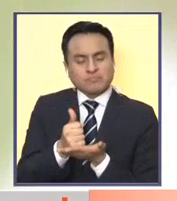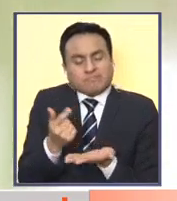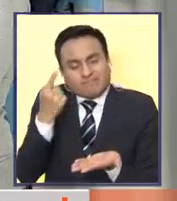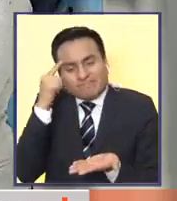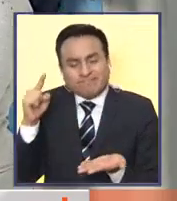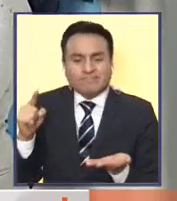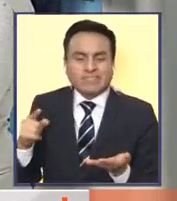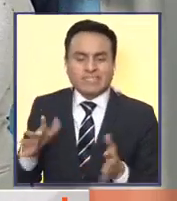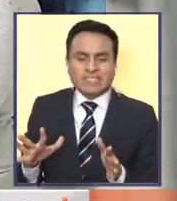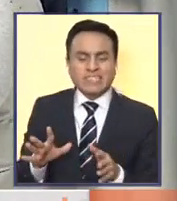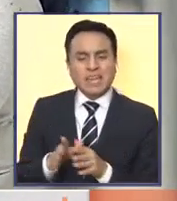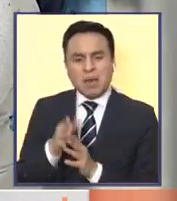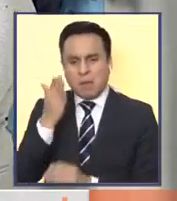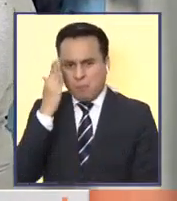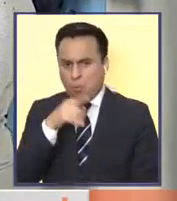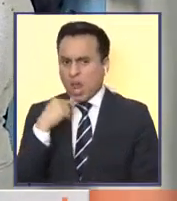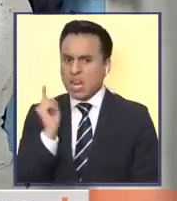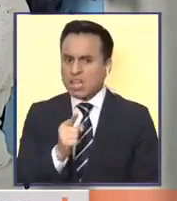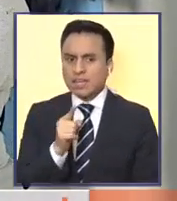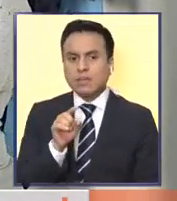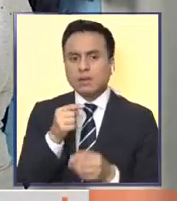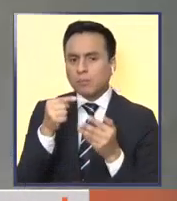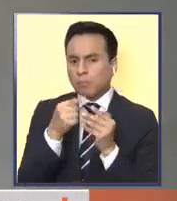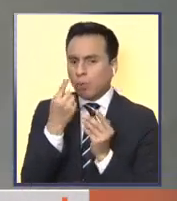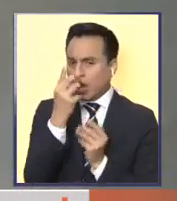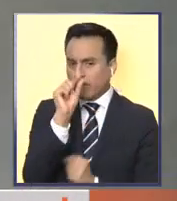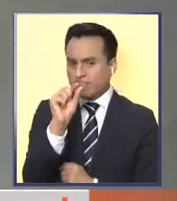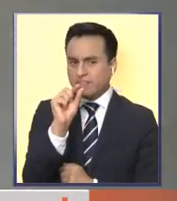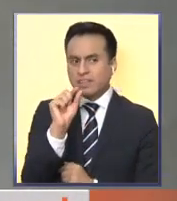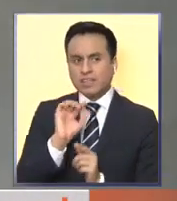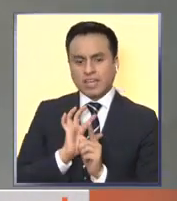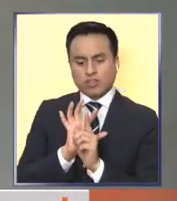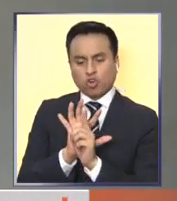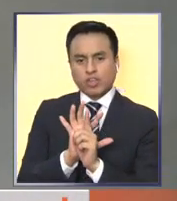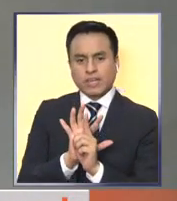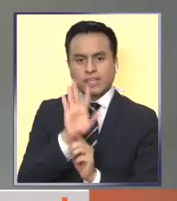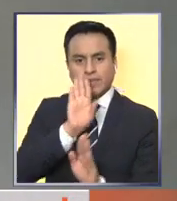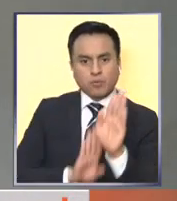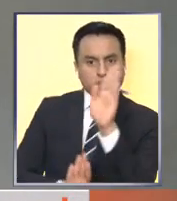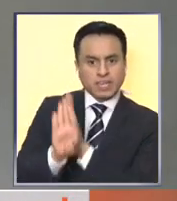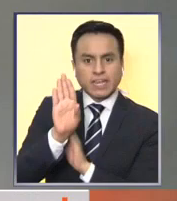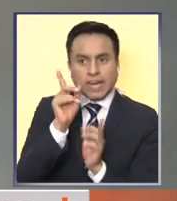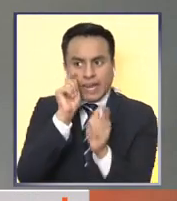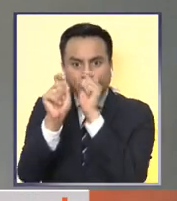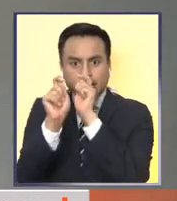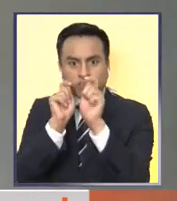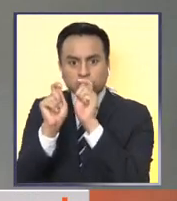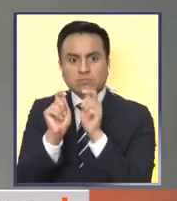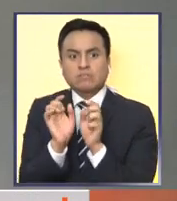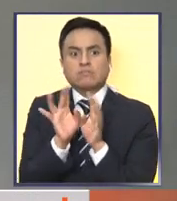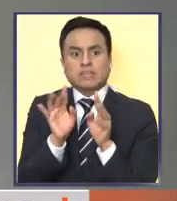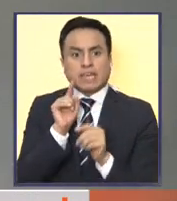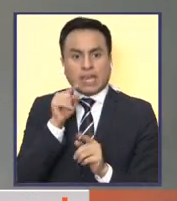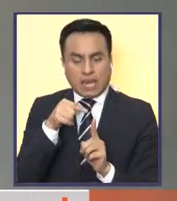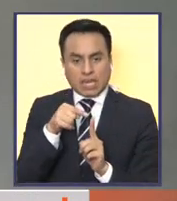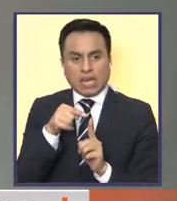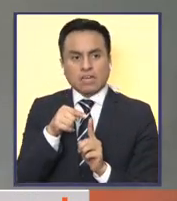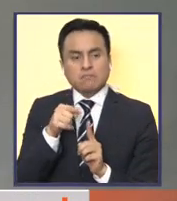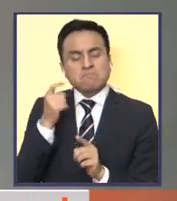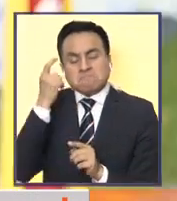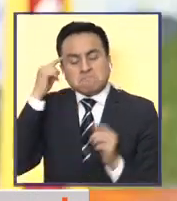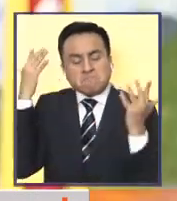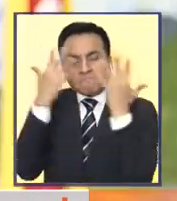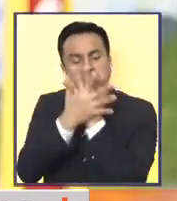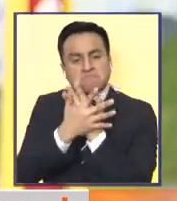tras las amenazas de muerte, no han sido pocas las veces en que su escolta la ha debido proteger de riesgos de los cuales ella no se había